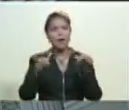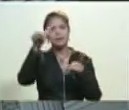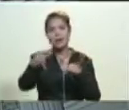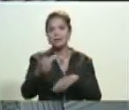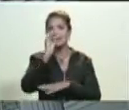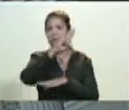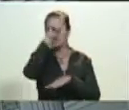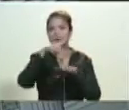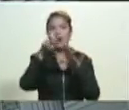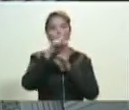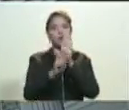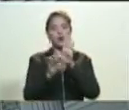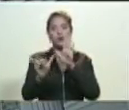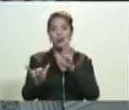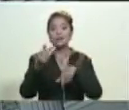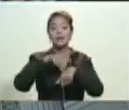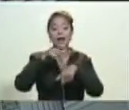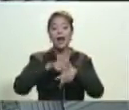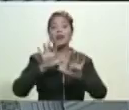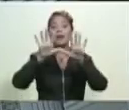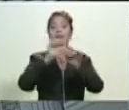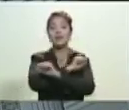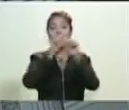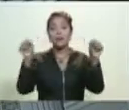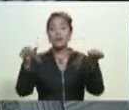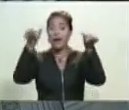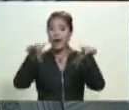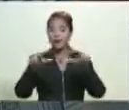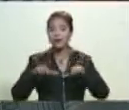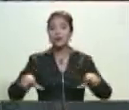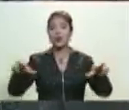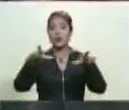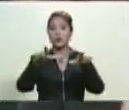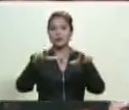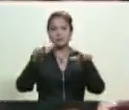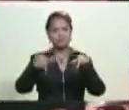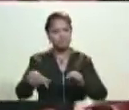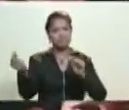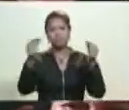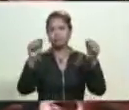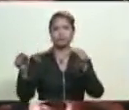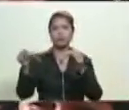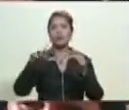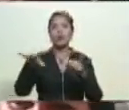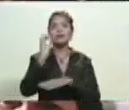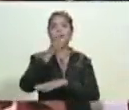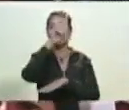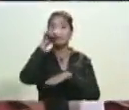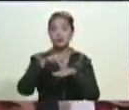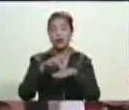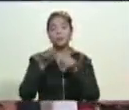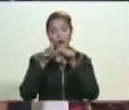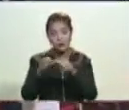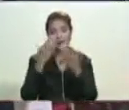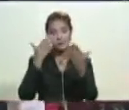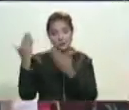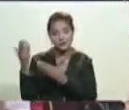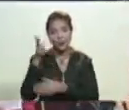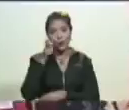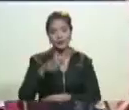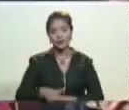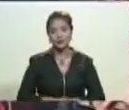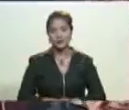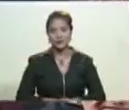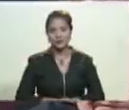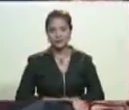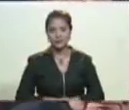Asamblea Nacional Constituyente a las 10 de la mañana en este salón elíptico del Palacio Federal Legislativo. Vamos a seguir escuchando. Los